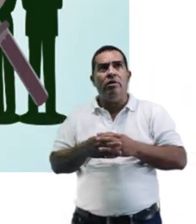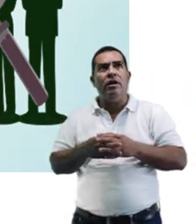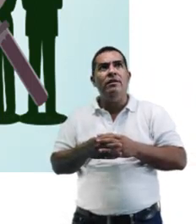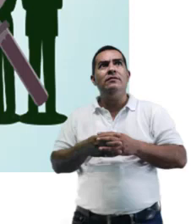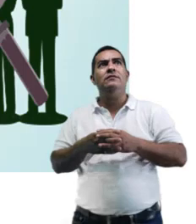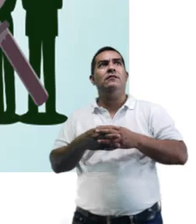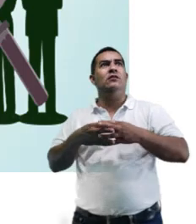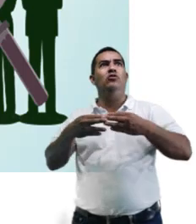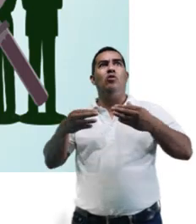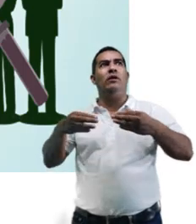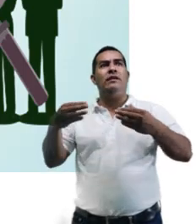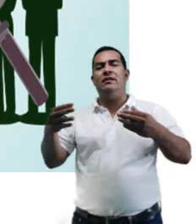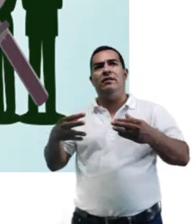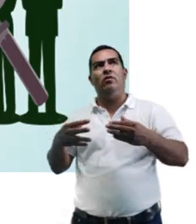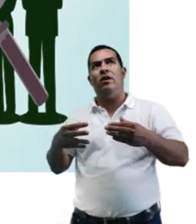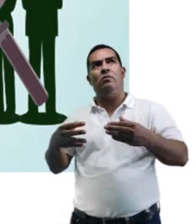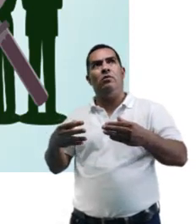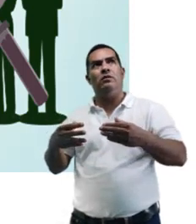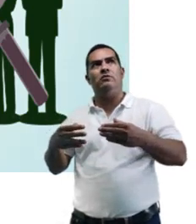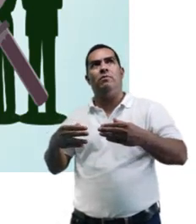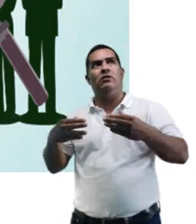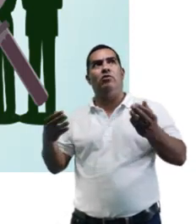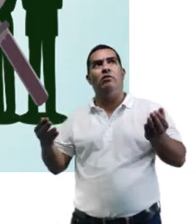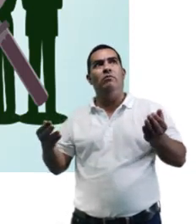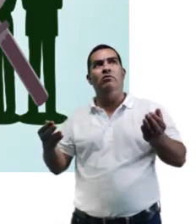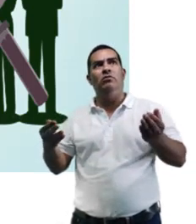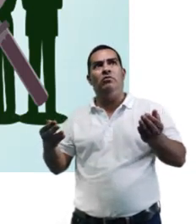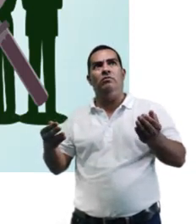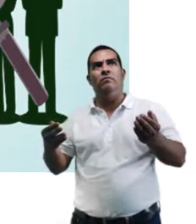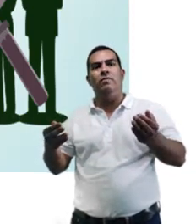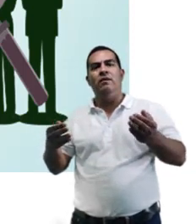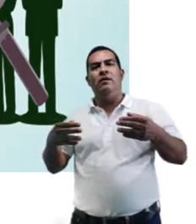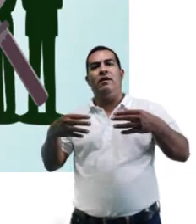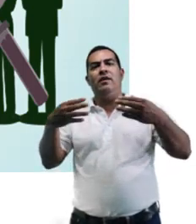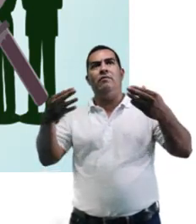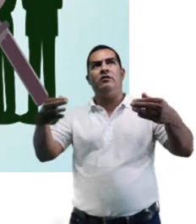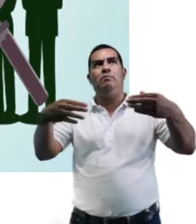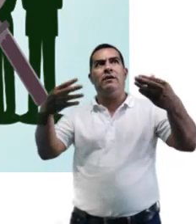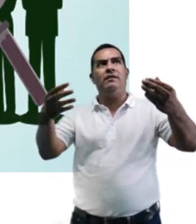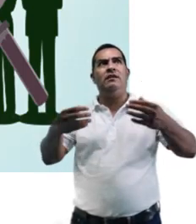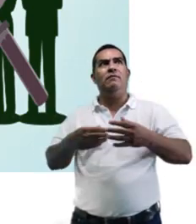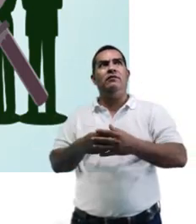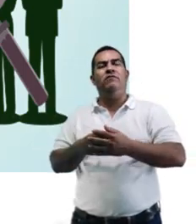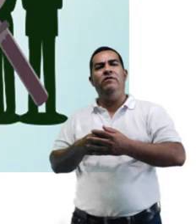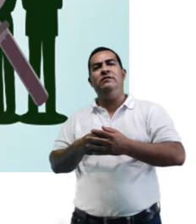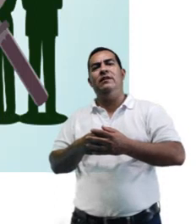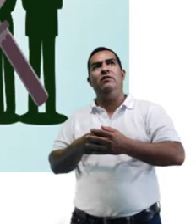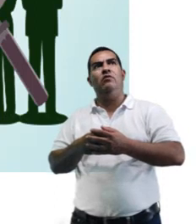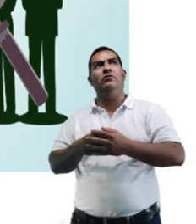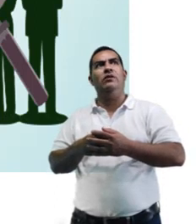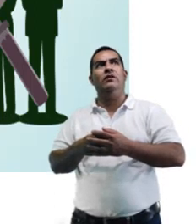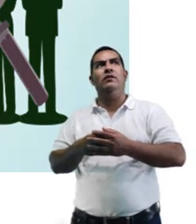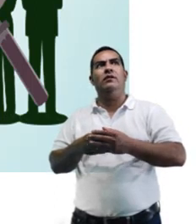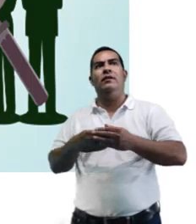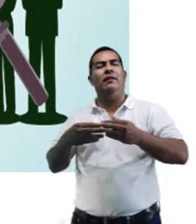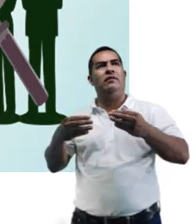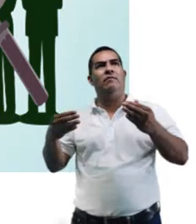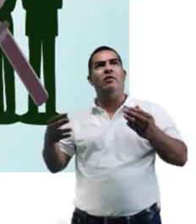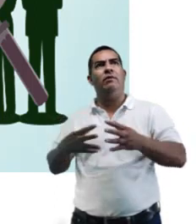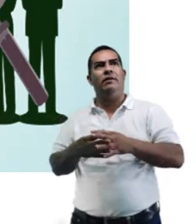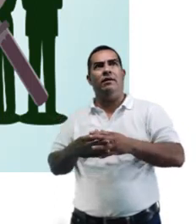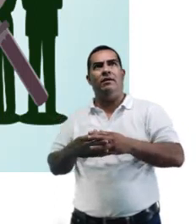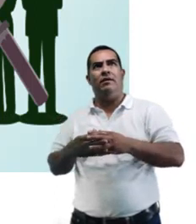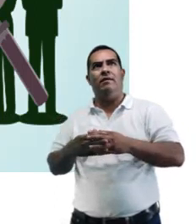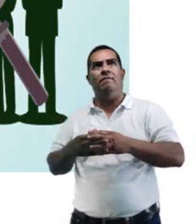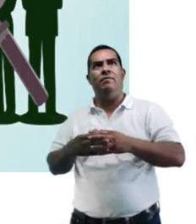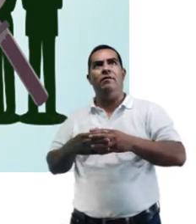oportunidades laborales no crecen de los árboles para todo el mundo. Cada vez parece más difícil encontrar el